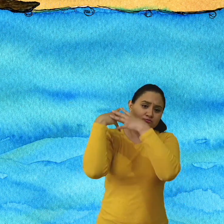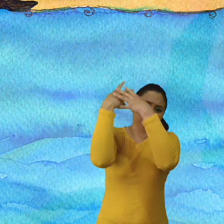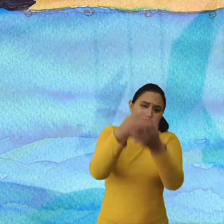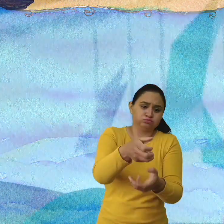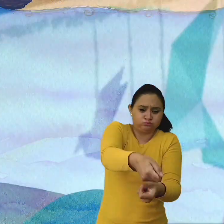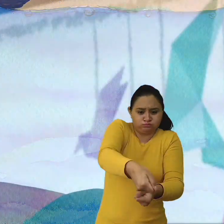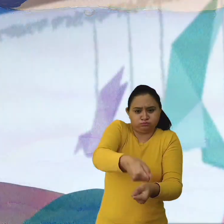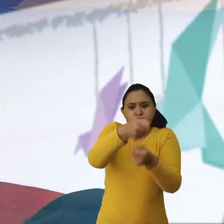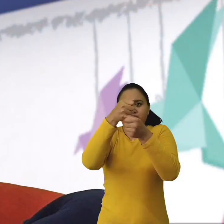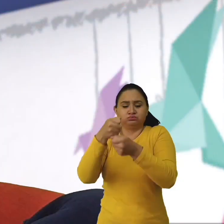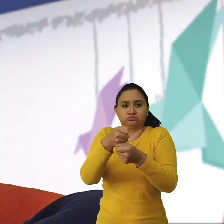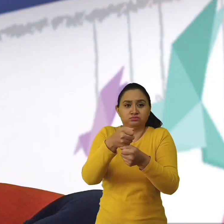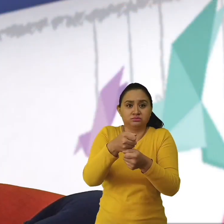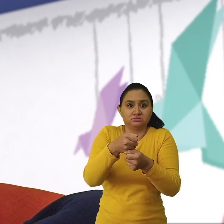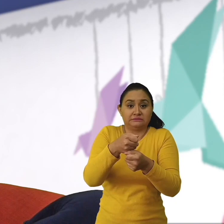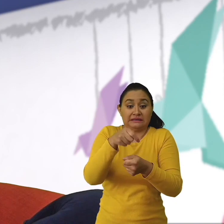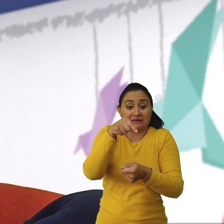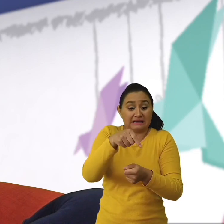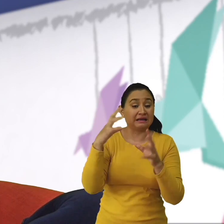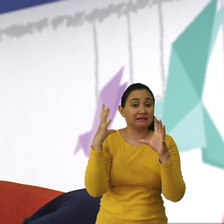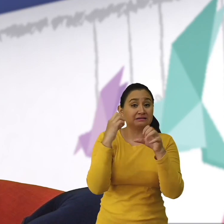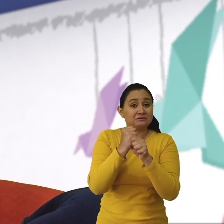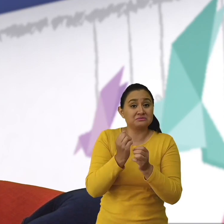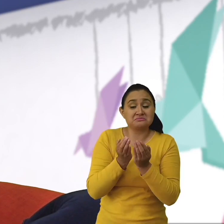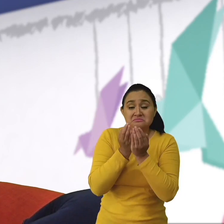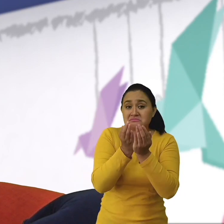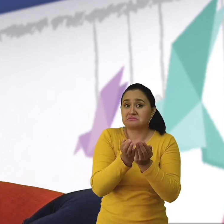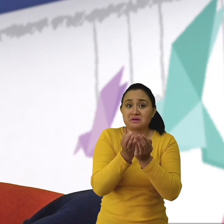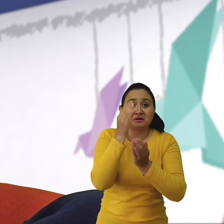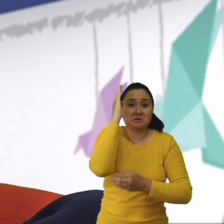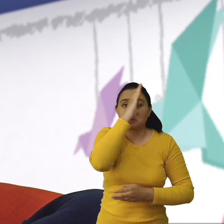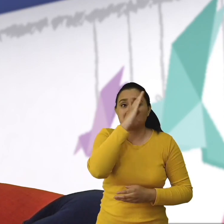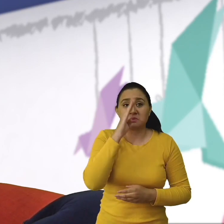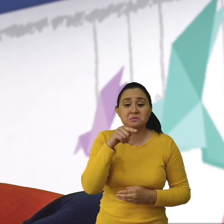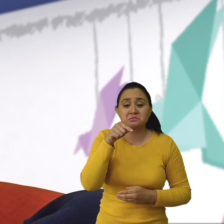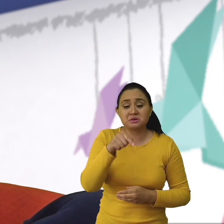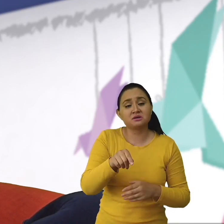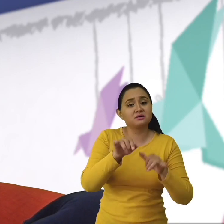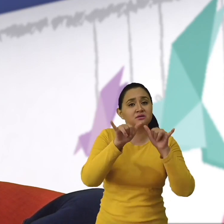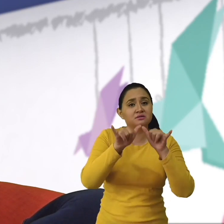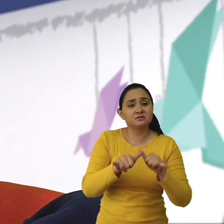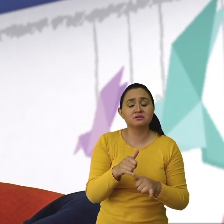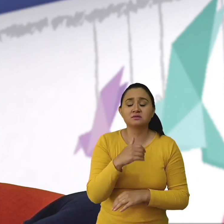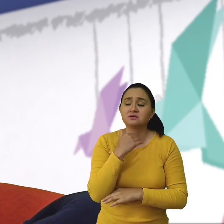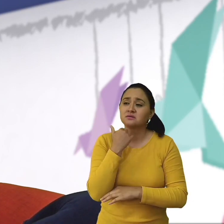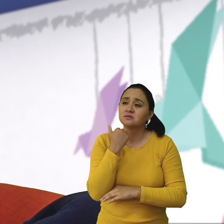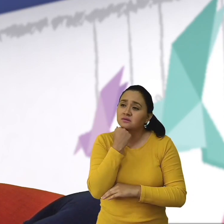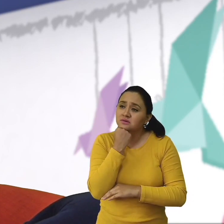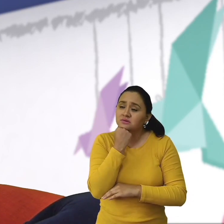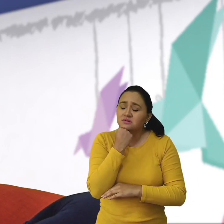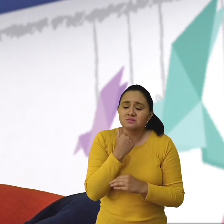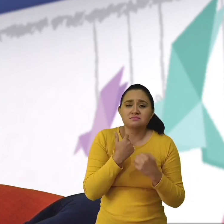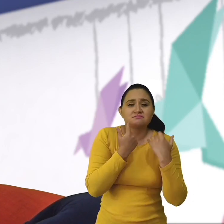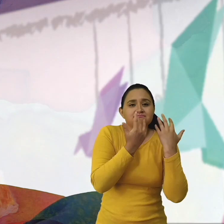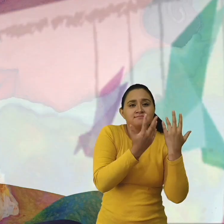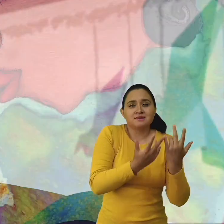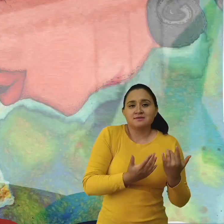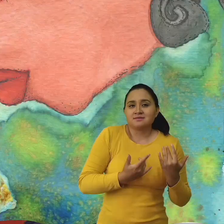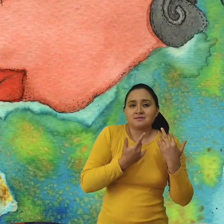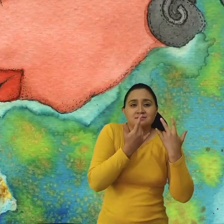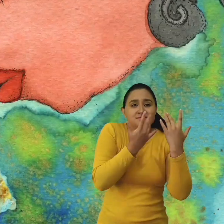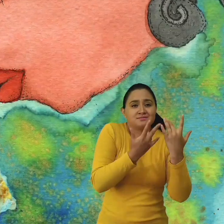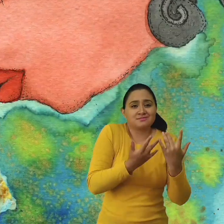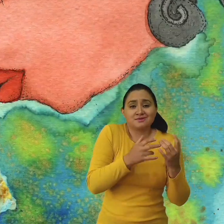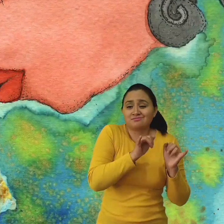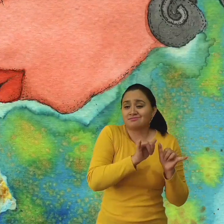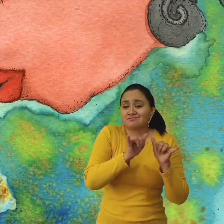noche ningún barco pasó cerca y ella se quedó esperando dormida, y tanto durmió